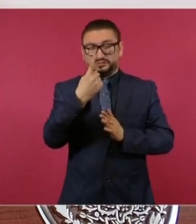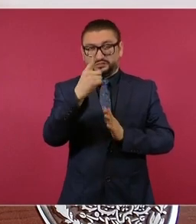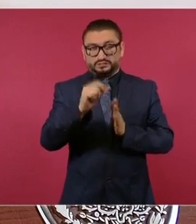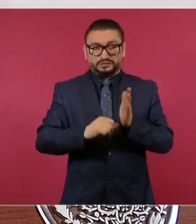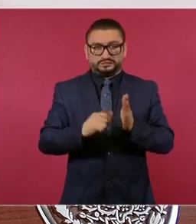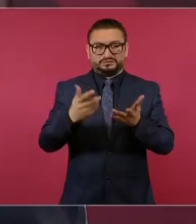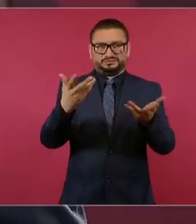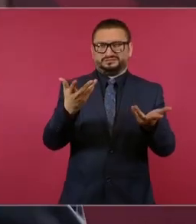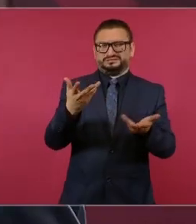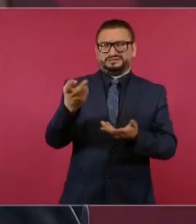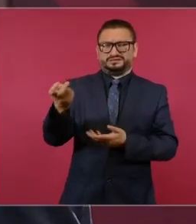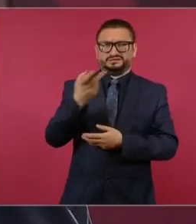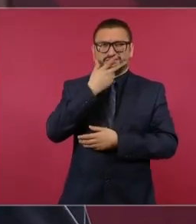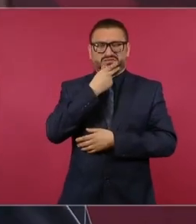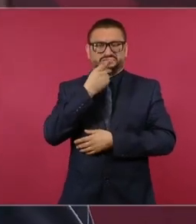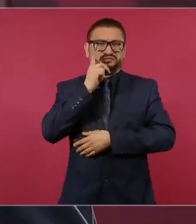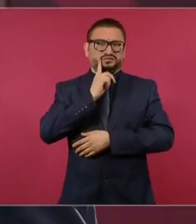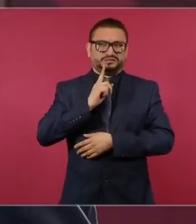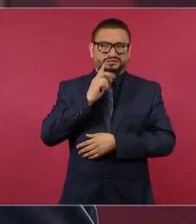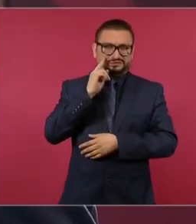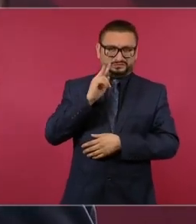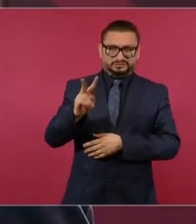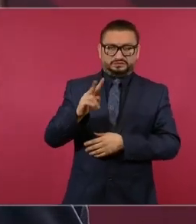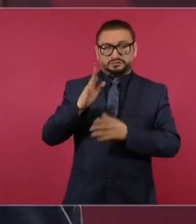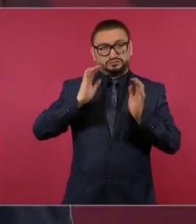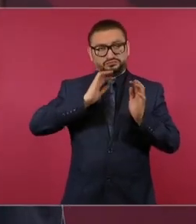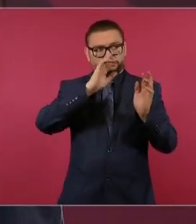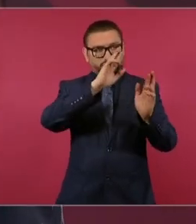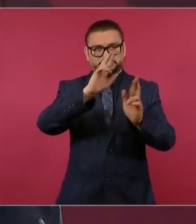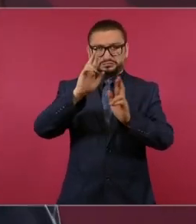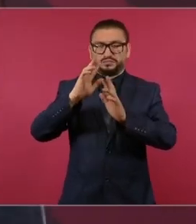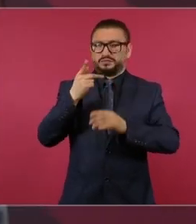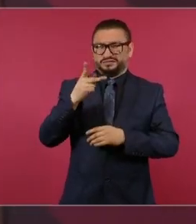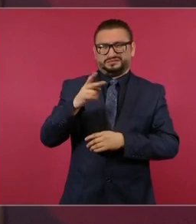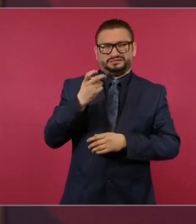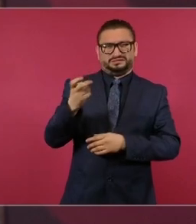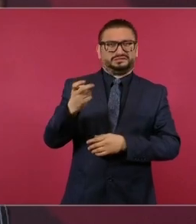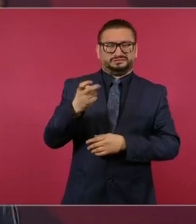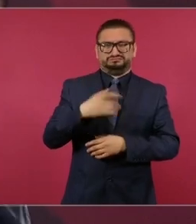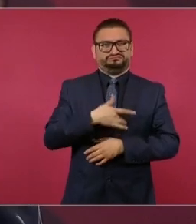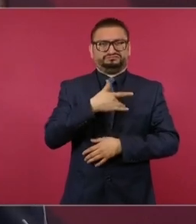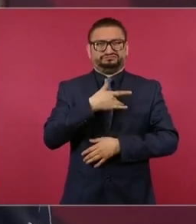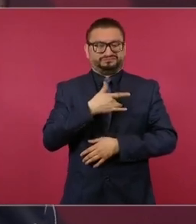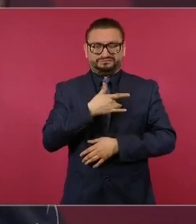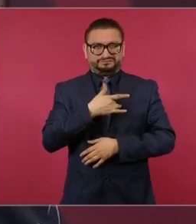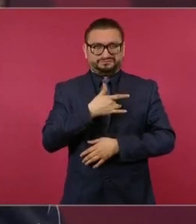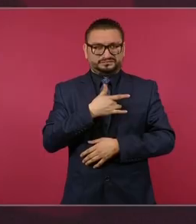una mujer, ese es un hombre, lo digo con todo respeto, pues muy insensible.